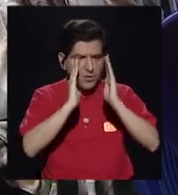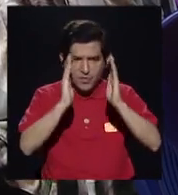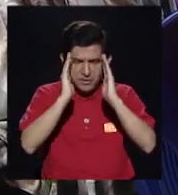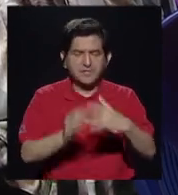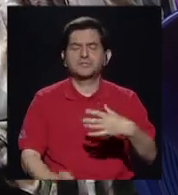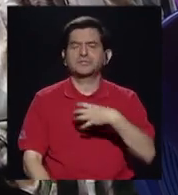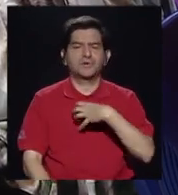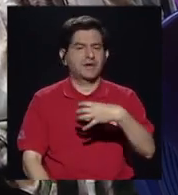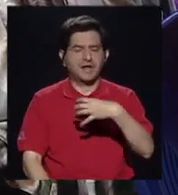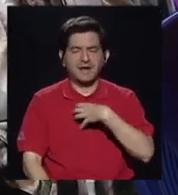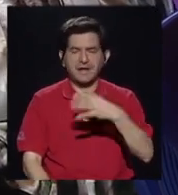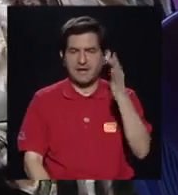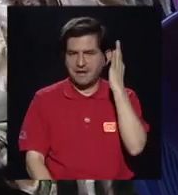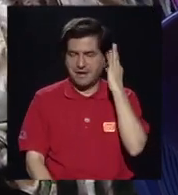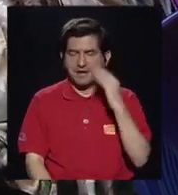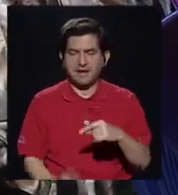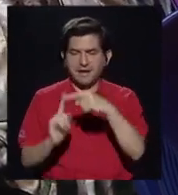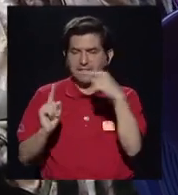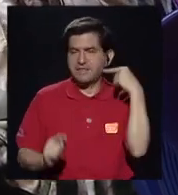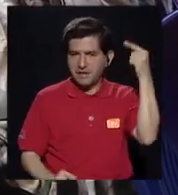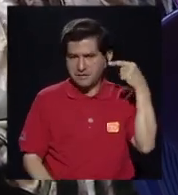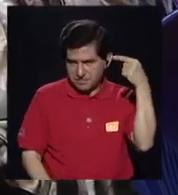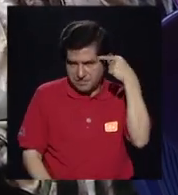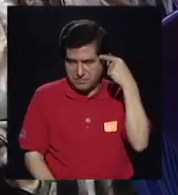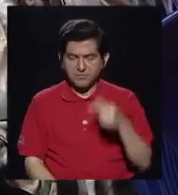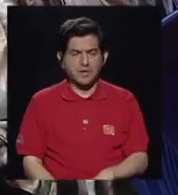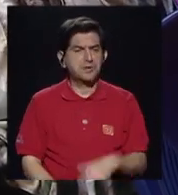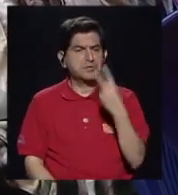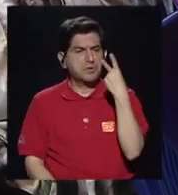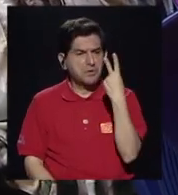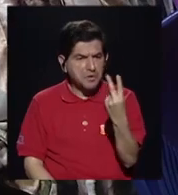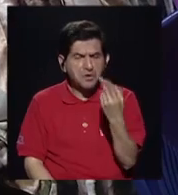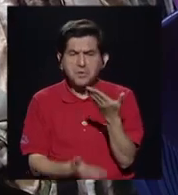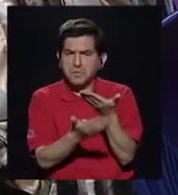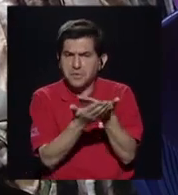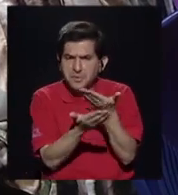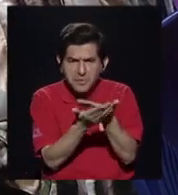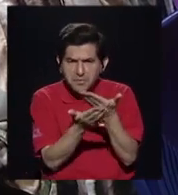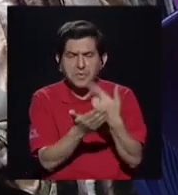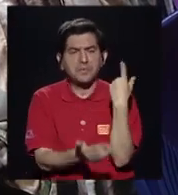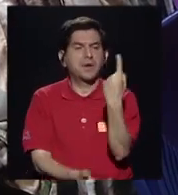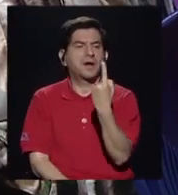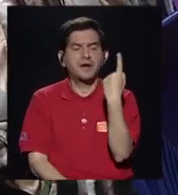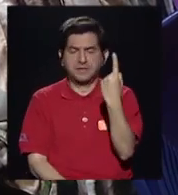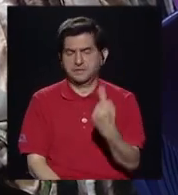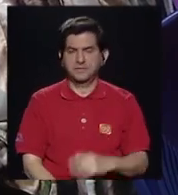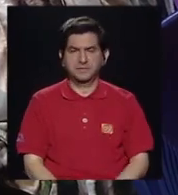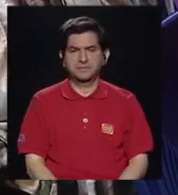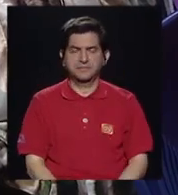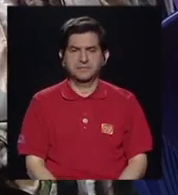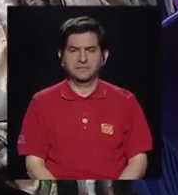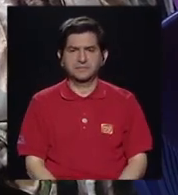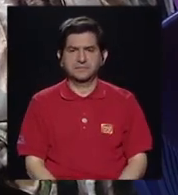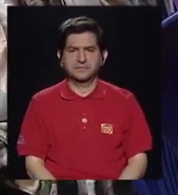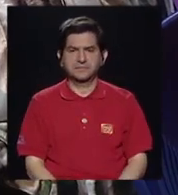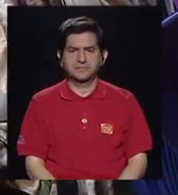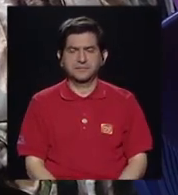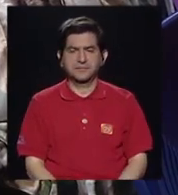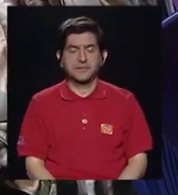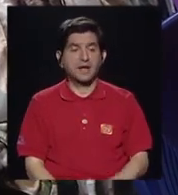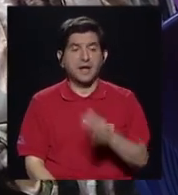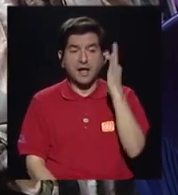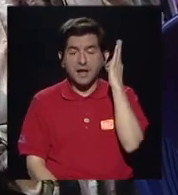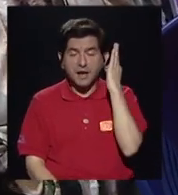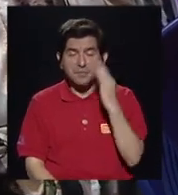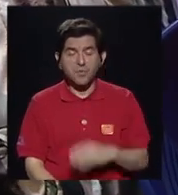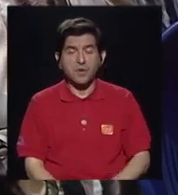queja femenina por parte del Estado o sea y eso lo vemos y lo lo constatamos siempre constantemente O sea la voz de la mujer